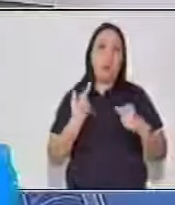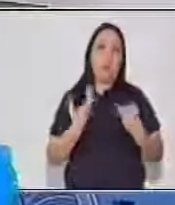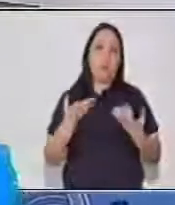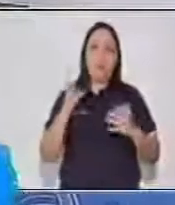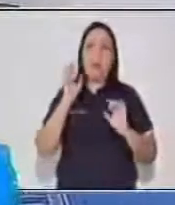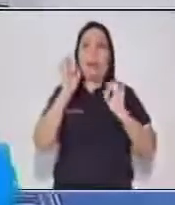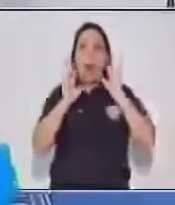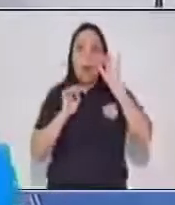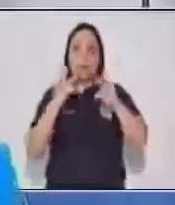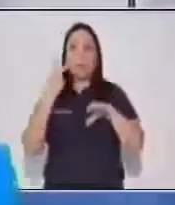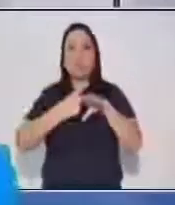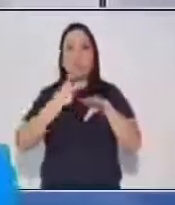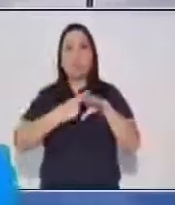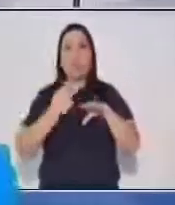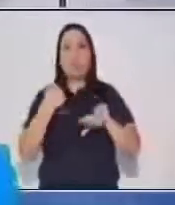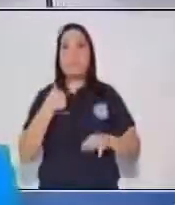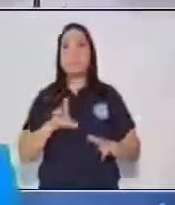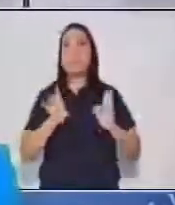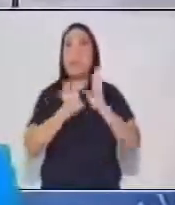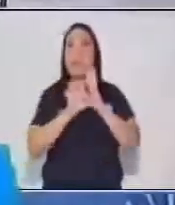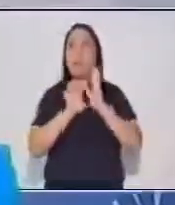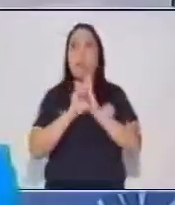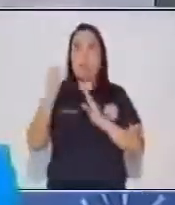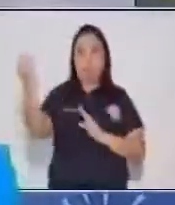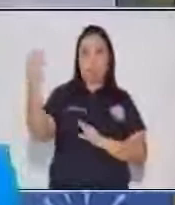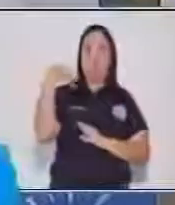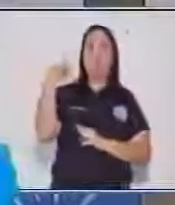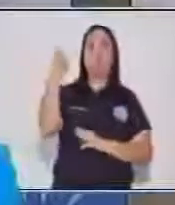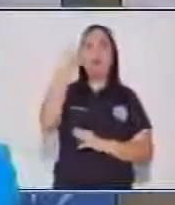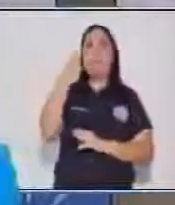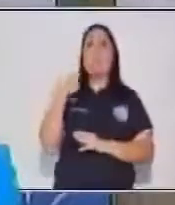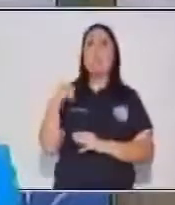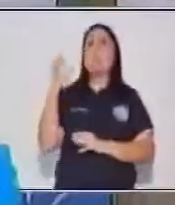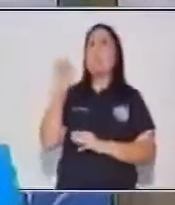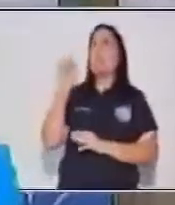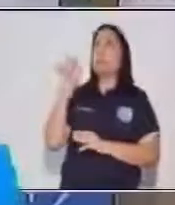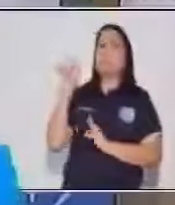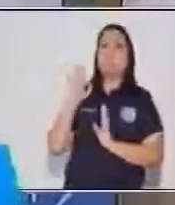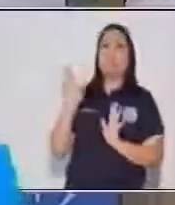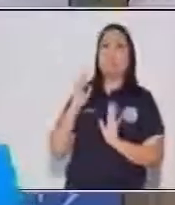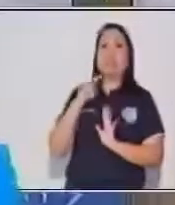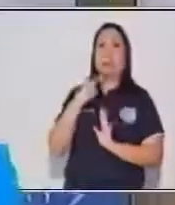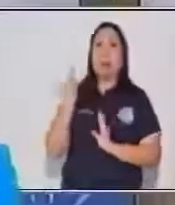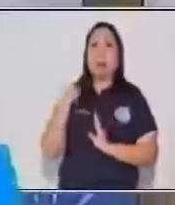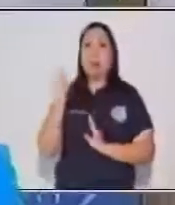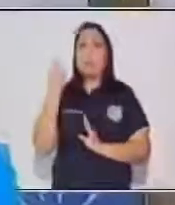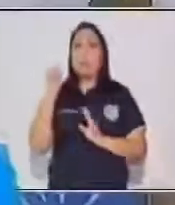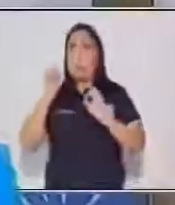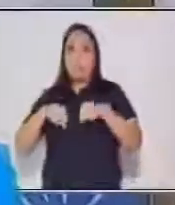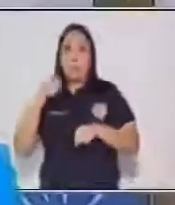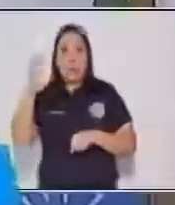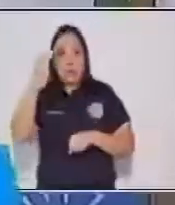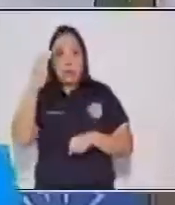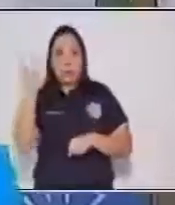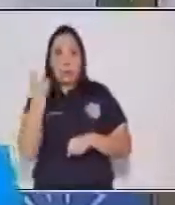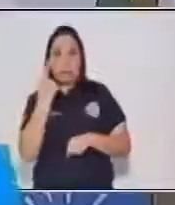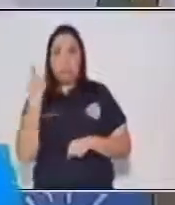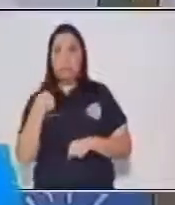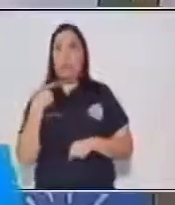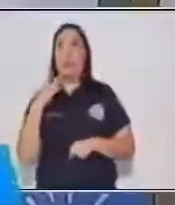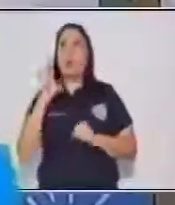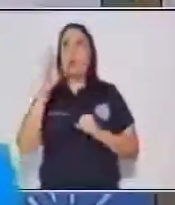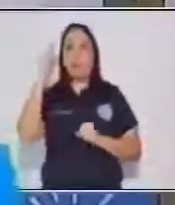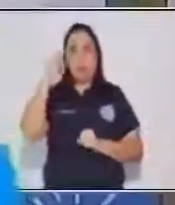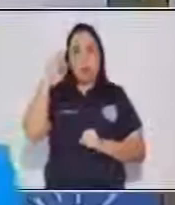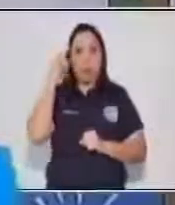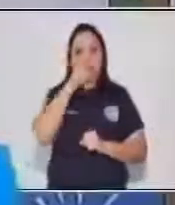momento te pueden lanzar una pregunta que tú no conoces, porque no lo puedes saber todo, ¿verdad? Recuerda que estas